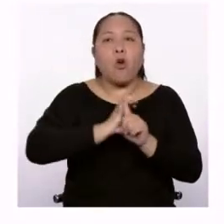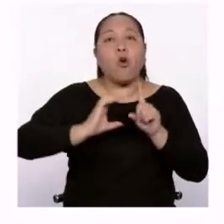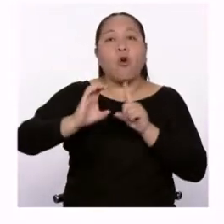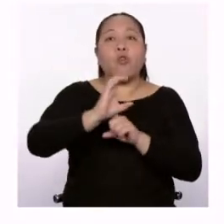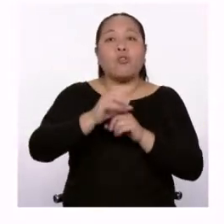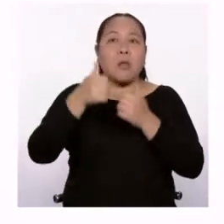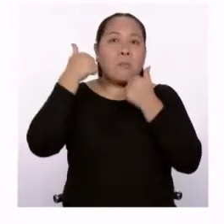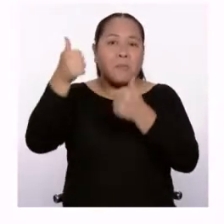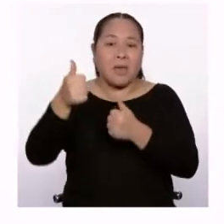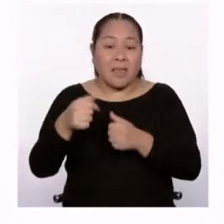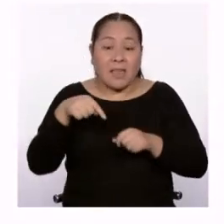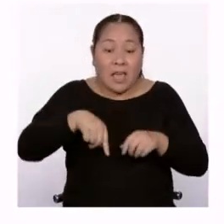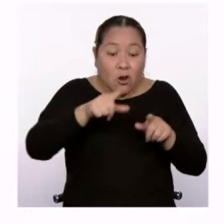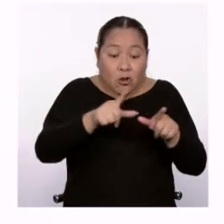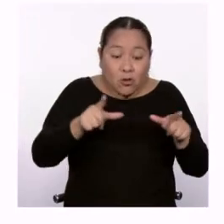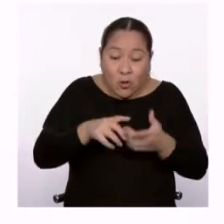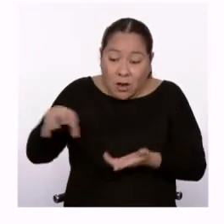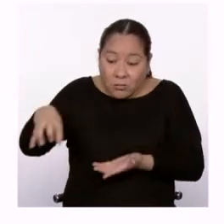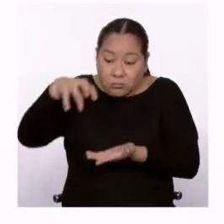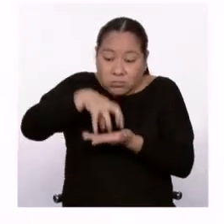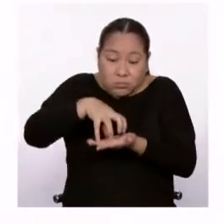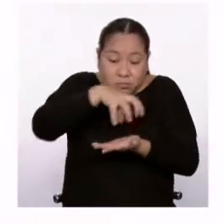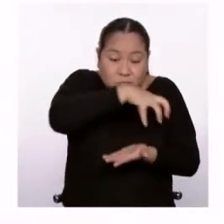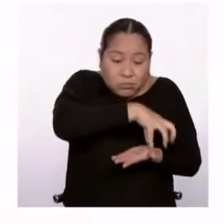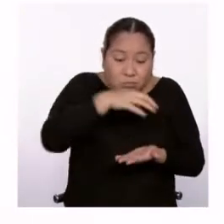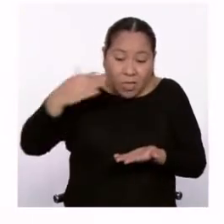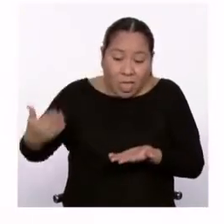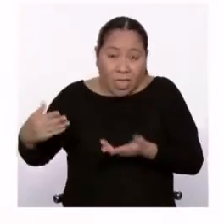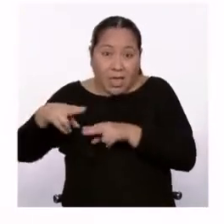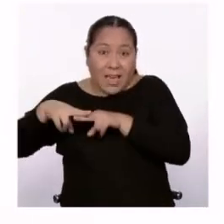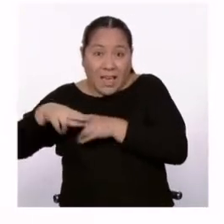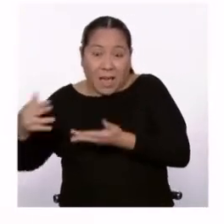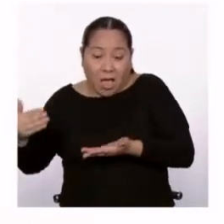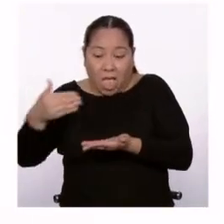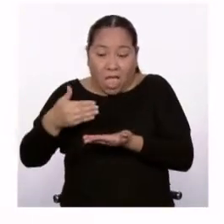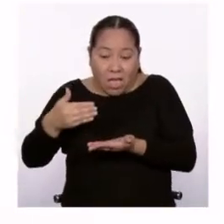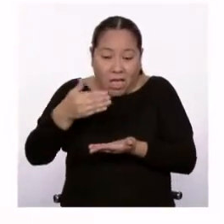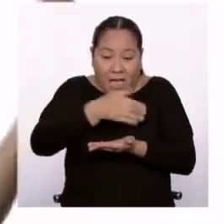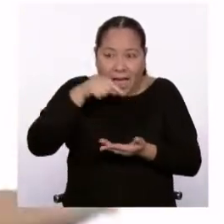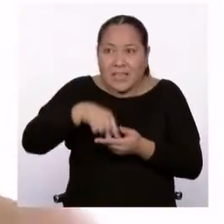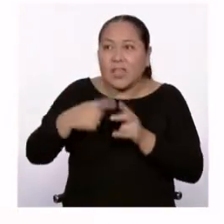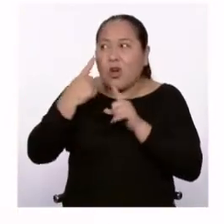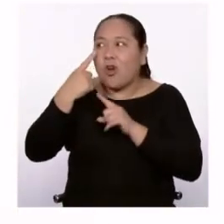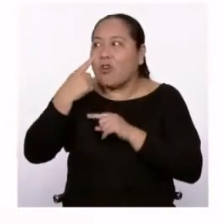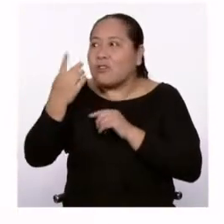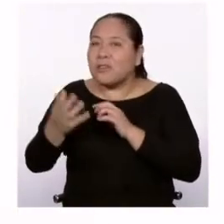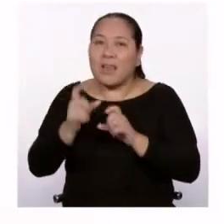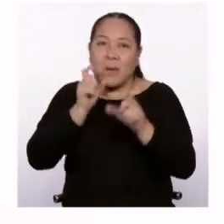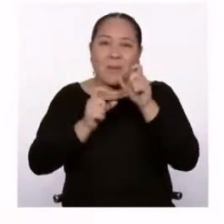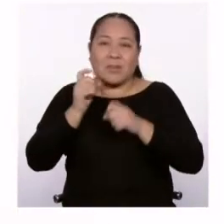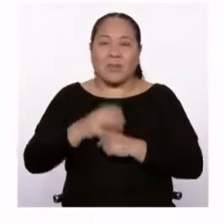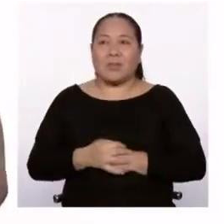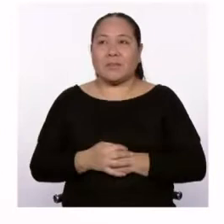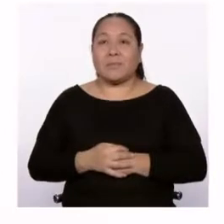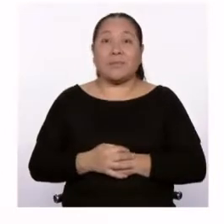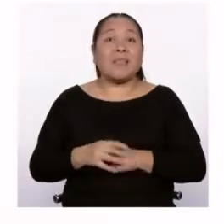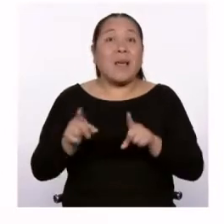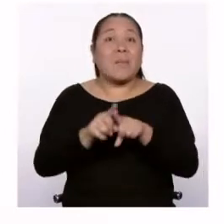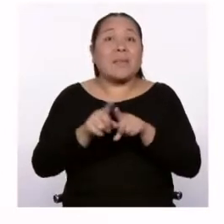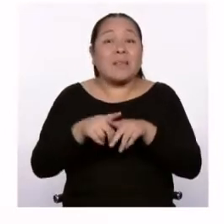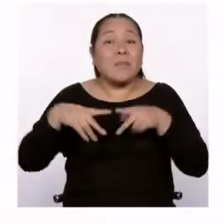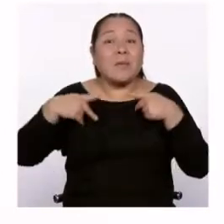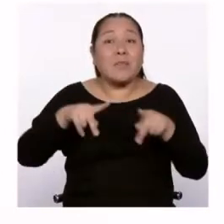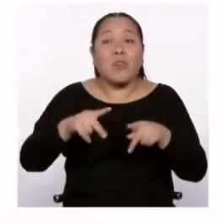volvieron puntos de encuentro para los viajeros. Los ferrocarriles también permitieron que algunas personas pudiesen conocer